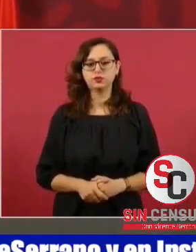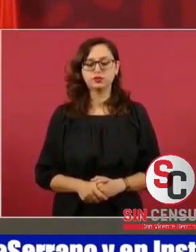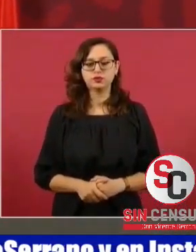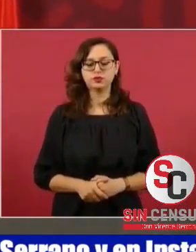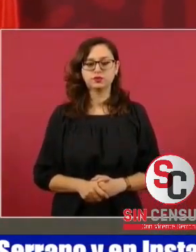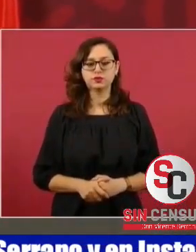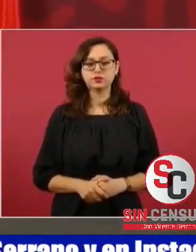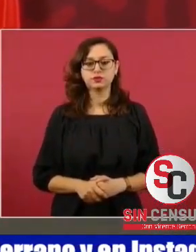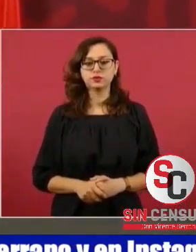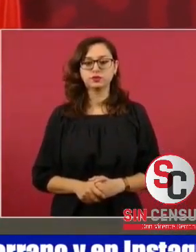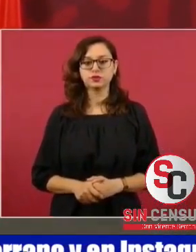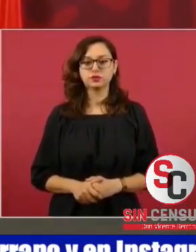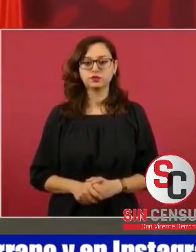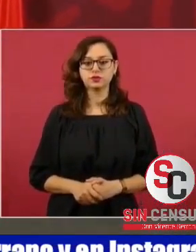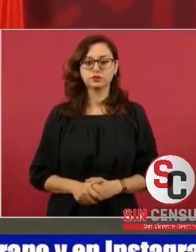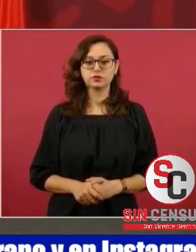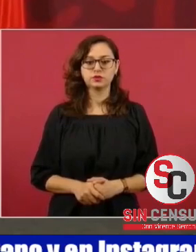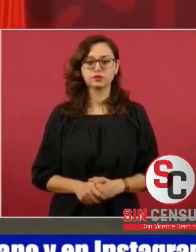Y también